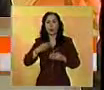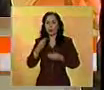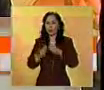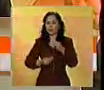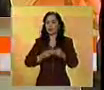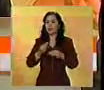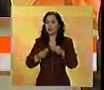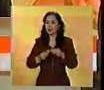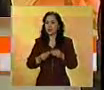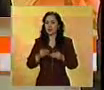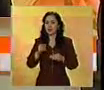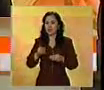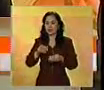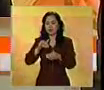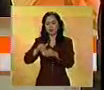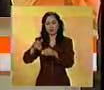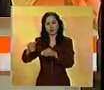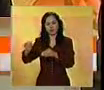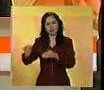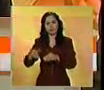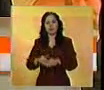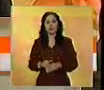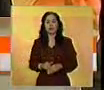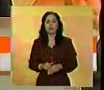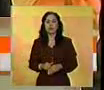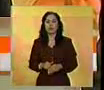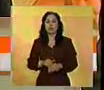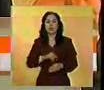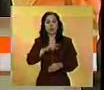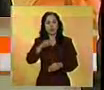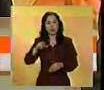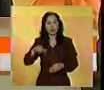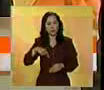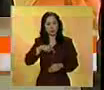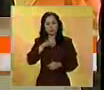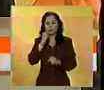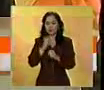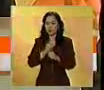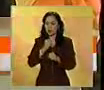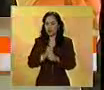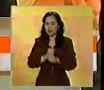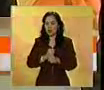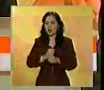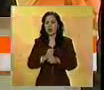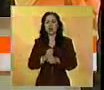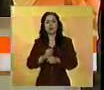realizarse dicho referéndum. Estaremos